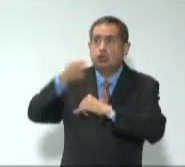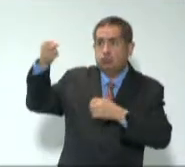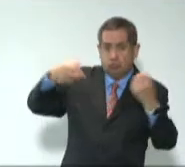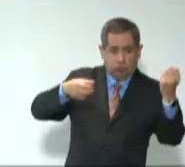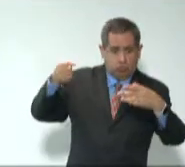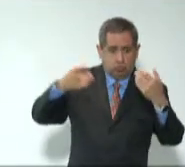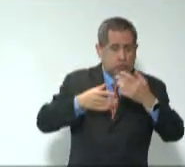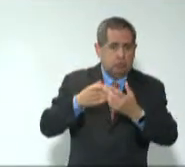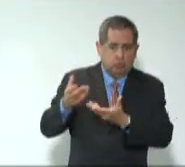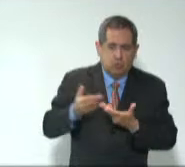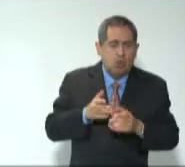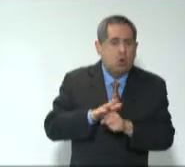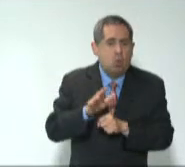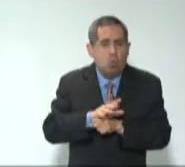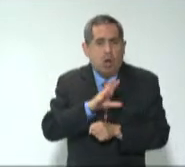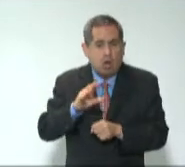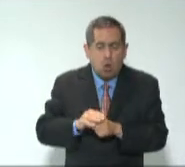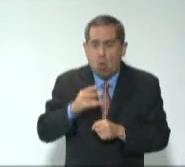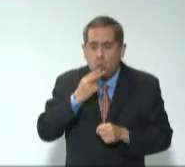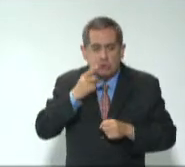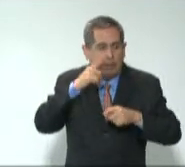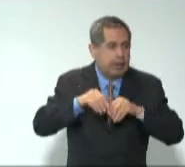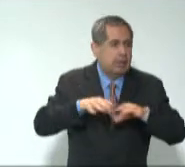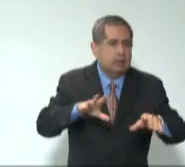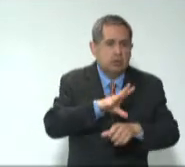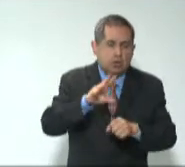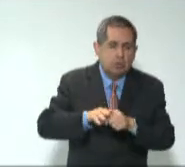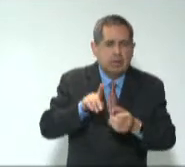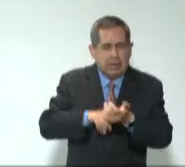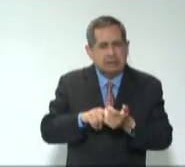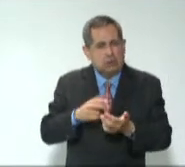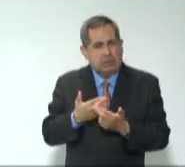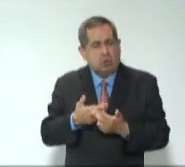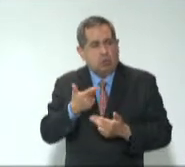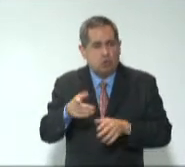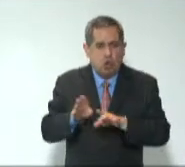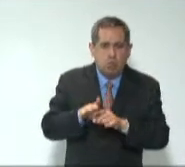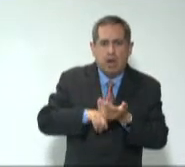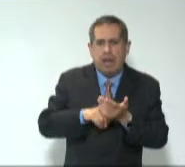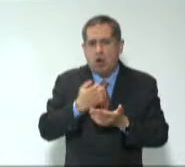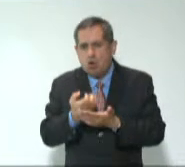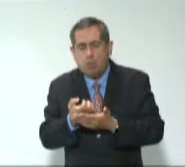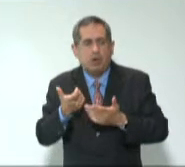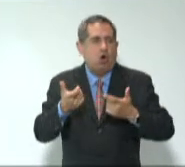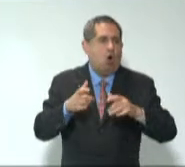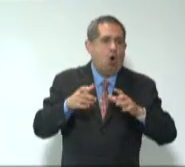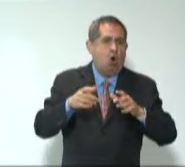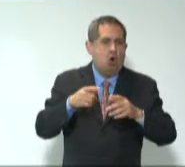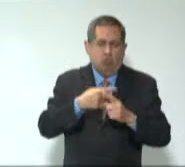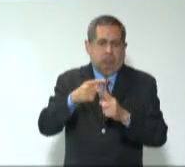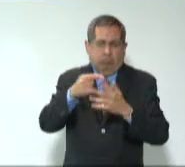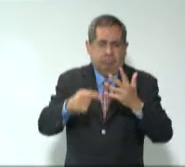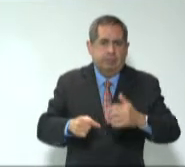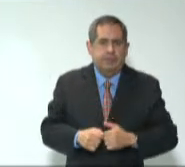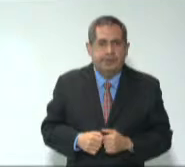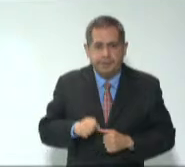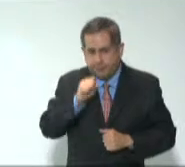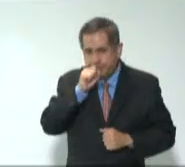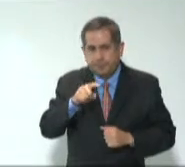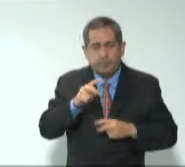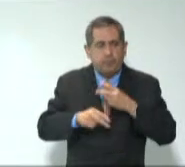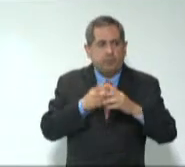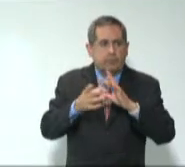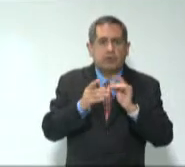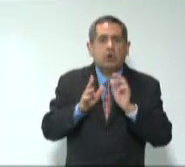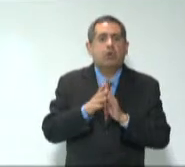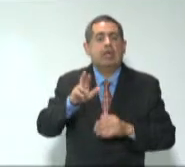se han recibido y cuál es el uso y destino que se ha dado a estos recursos ya sean económicos o en especie y también construimos con